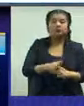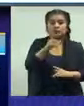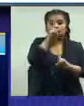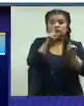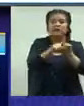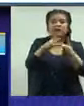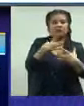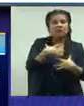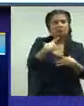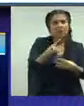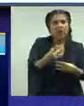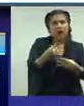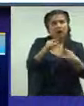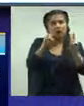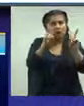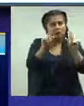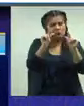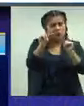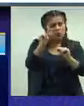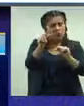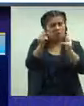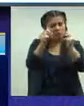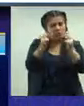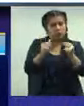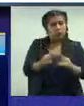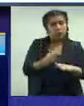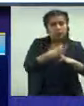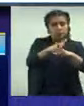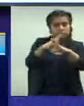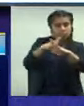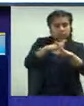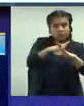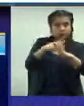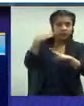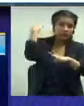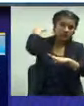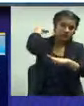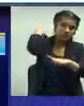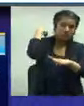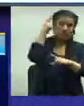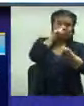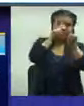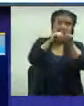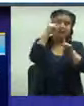llamando la atención a algunos con poca ejecución, como el tema de prevención de tuberculosis o el tema de prevención de SIDA,